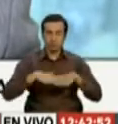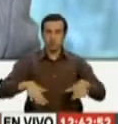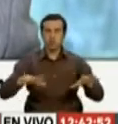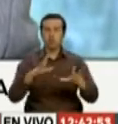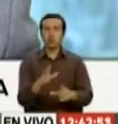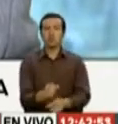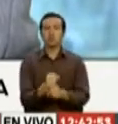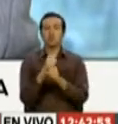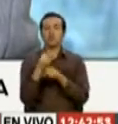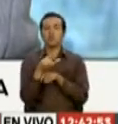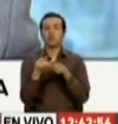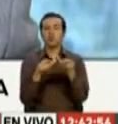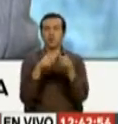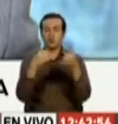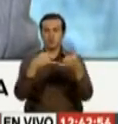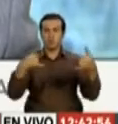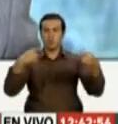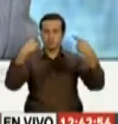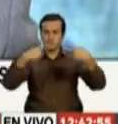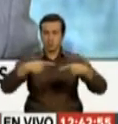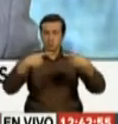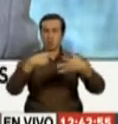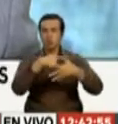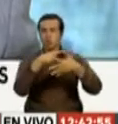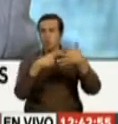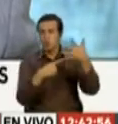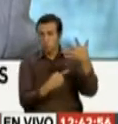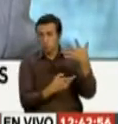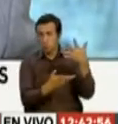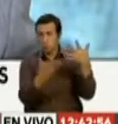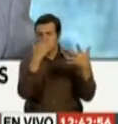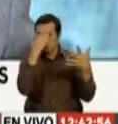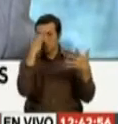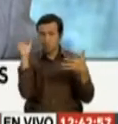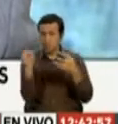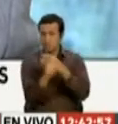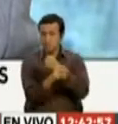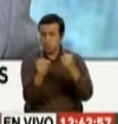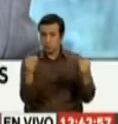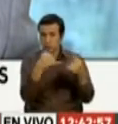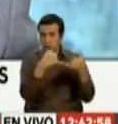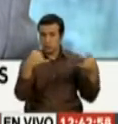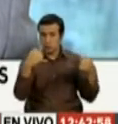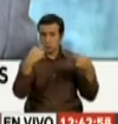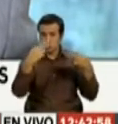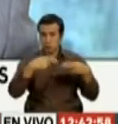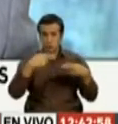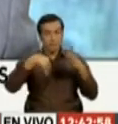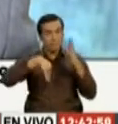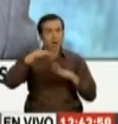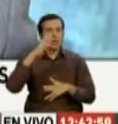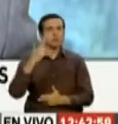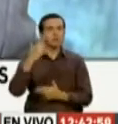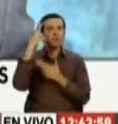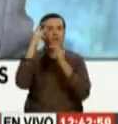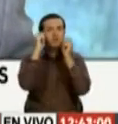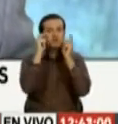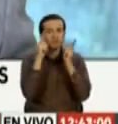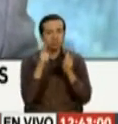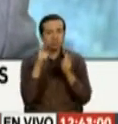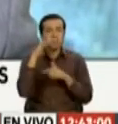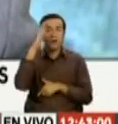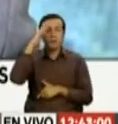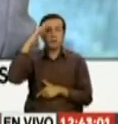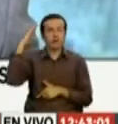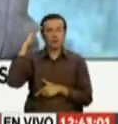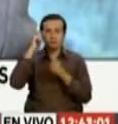seguridad al área de frontera en la que han ocurrido los eventos relacionados con el secuestro, para incrementar los controles militares y